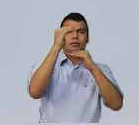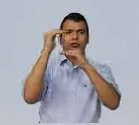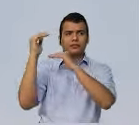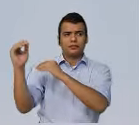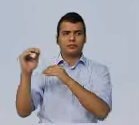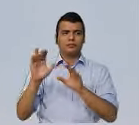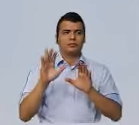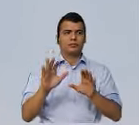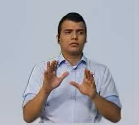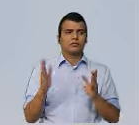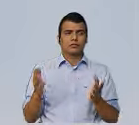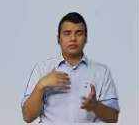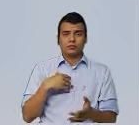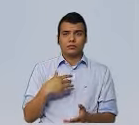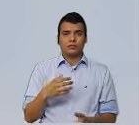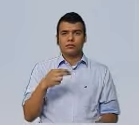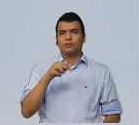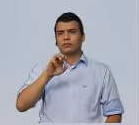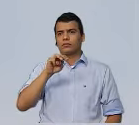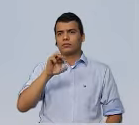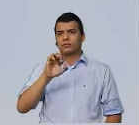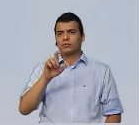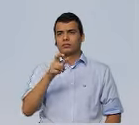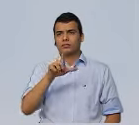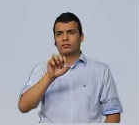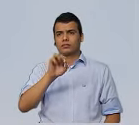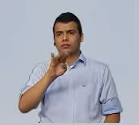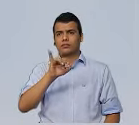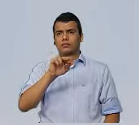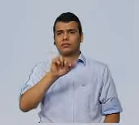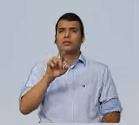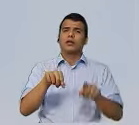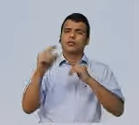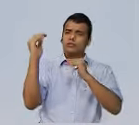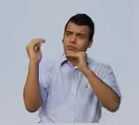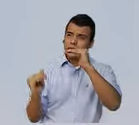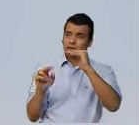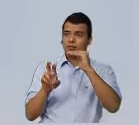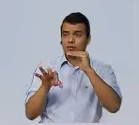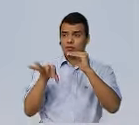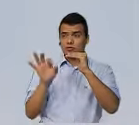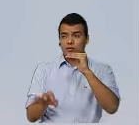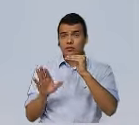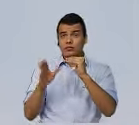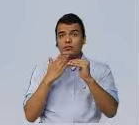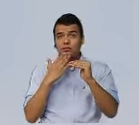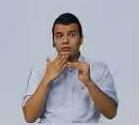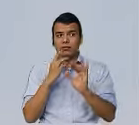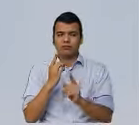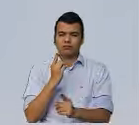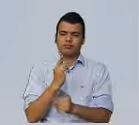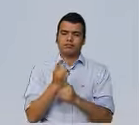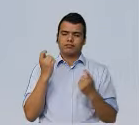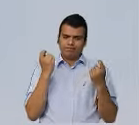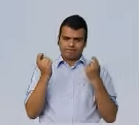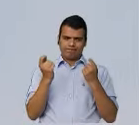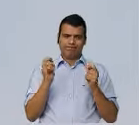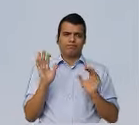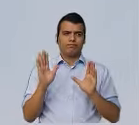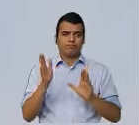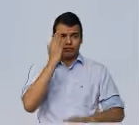aproximadamente de hemoglobina glicosilada deben estar por debajo del 7%. Y si tú tienes esa meta, vas a estar bien controlado y vas a